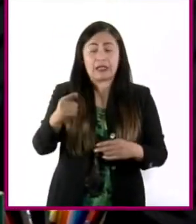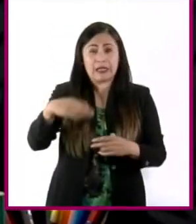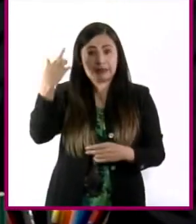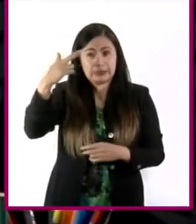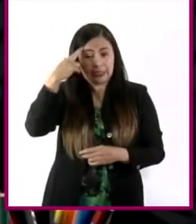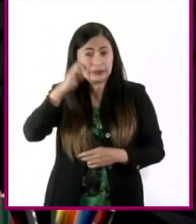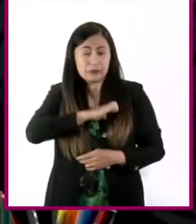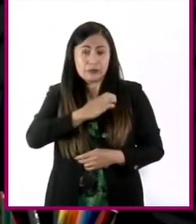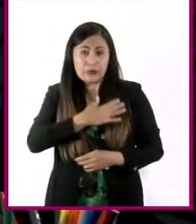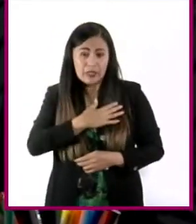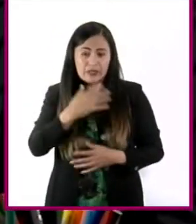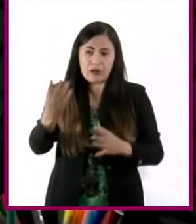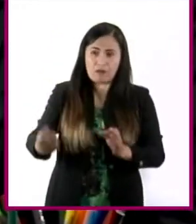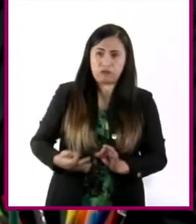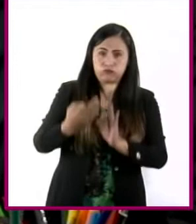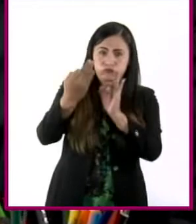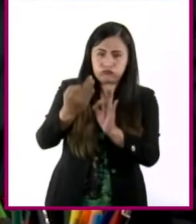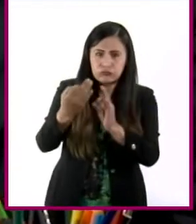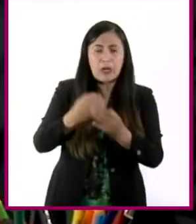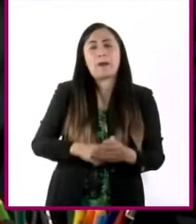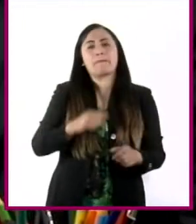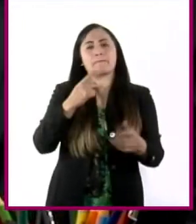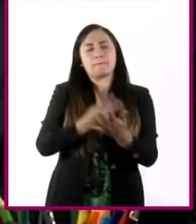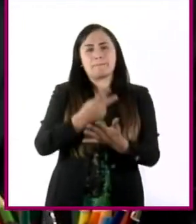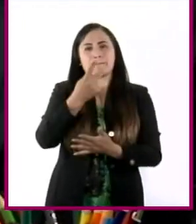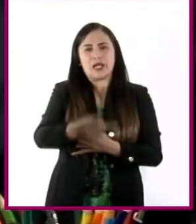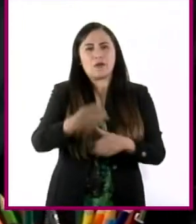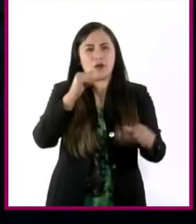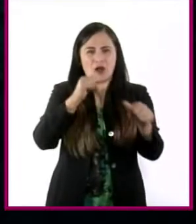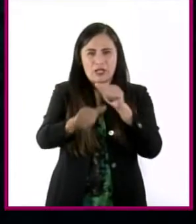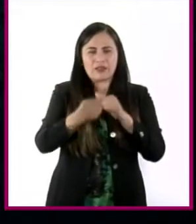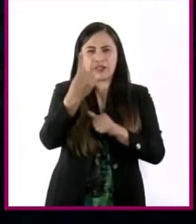España, cuando recibió el Premio a las Letras en 2011.